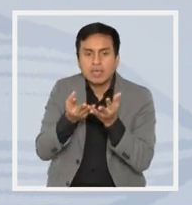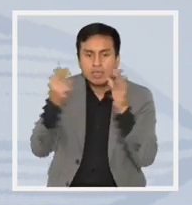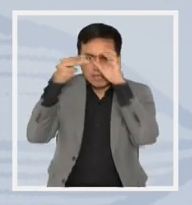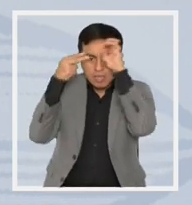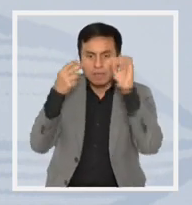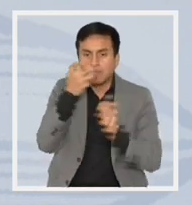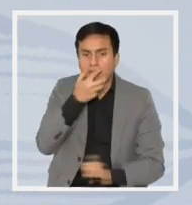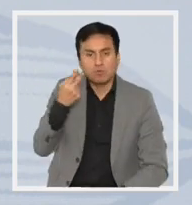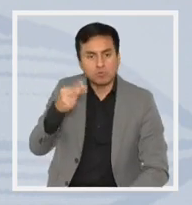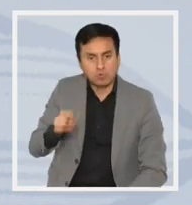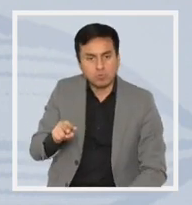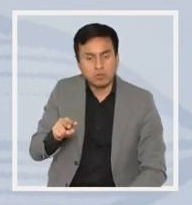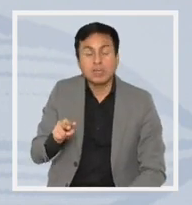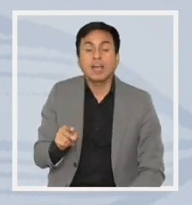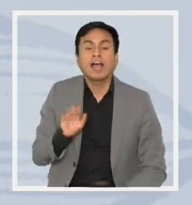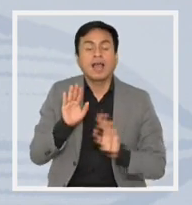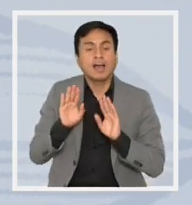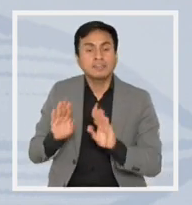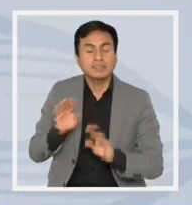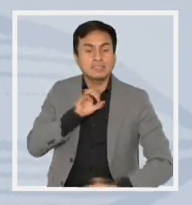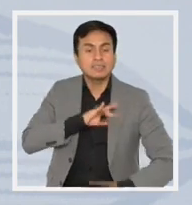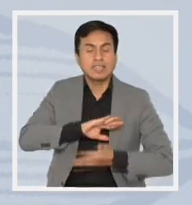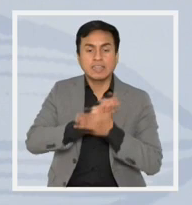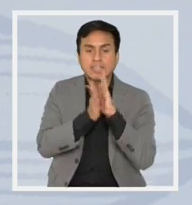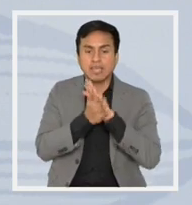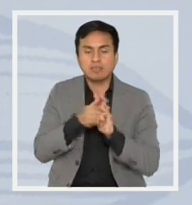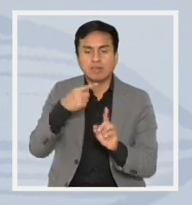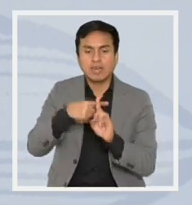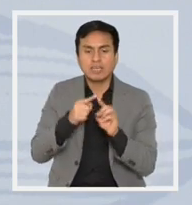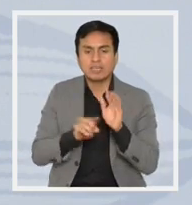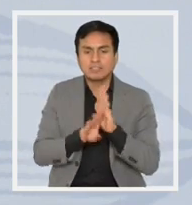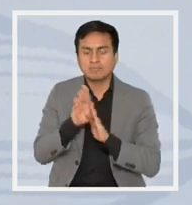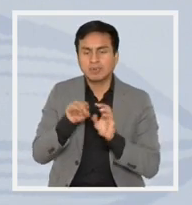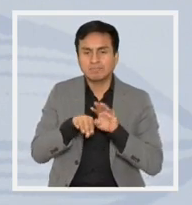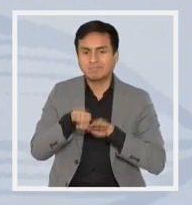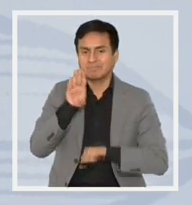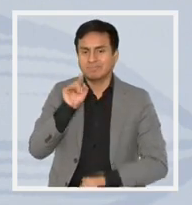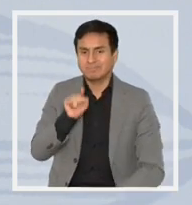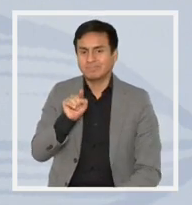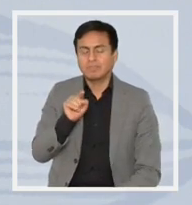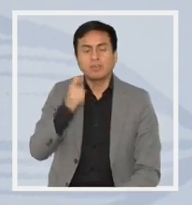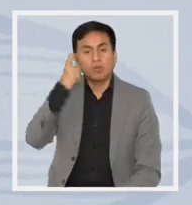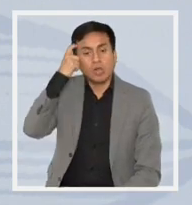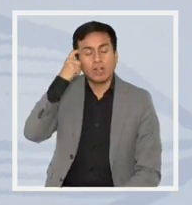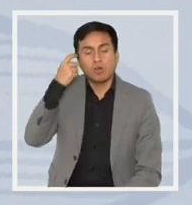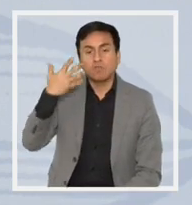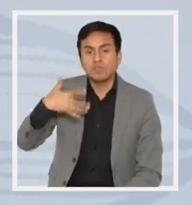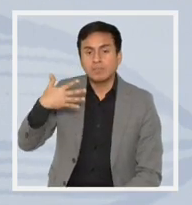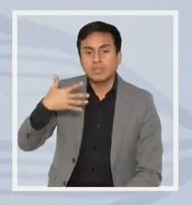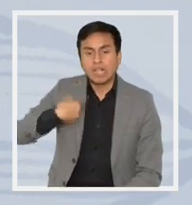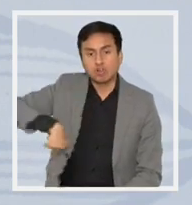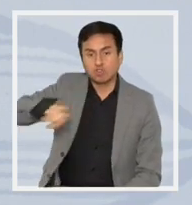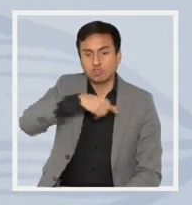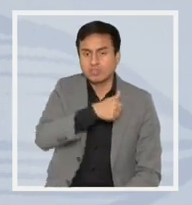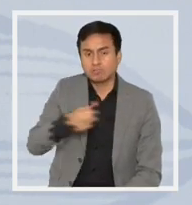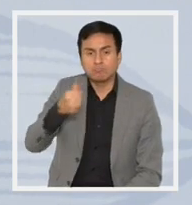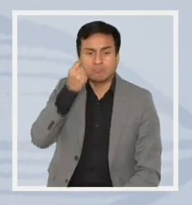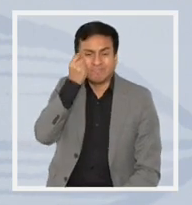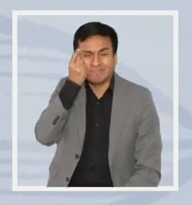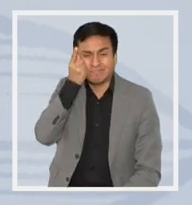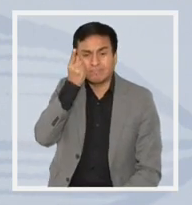Mapudungún. Así Chile entero se enriquece. Creo que es fundamental que entendamos